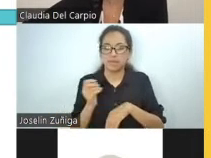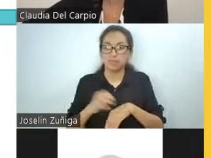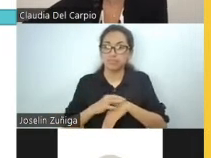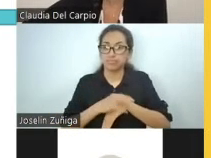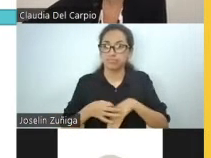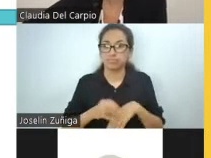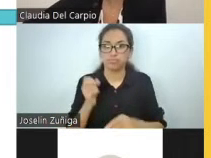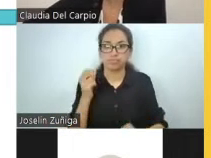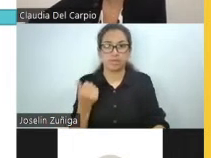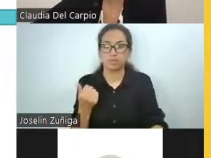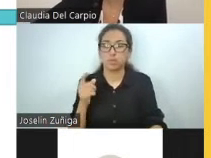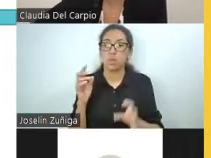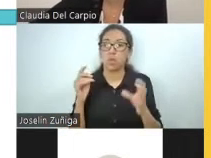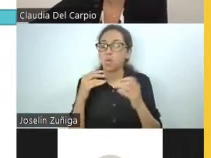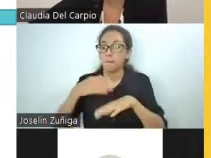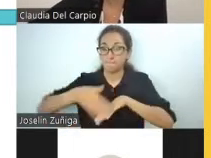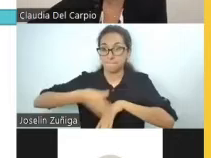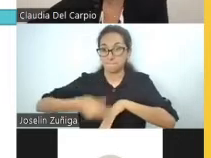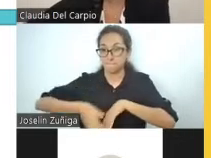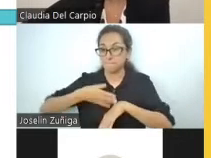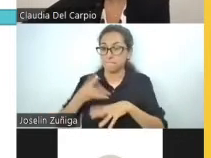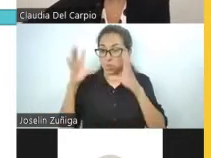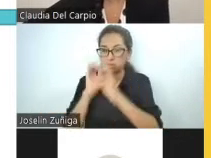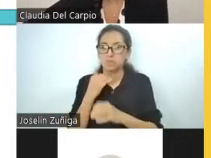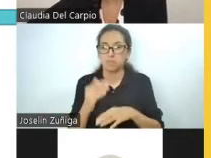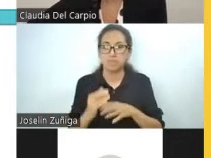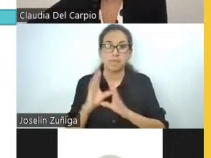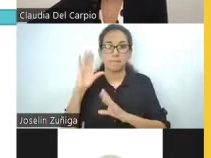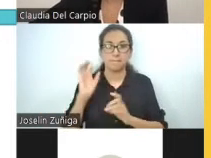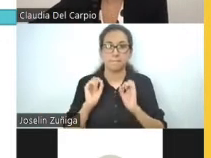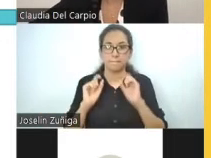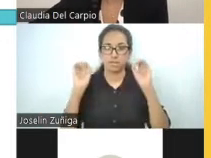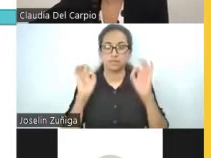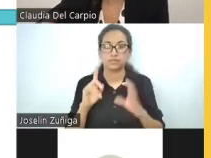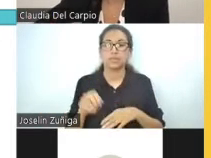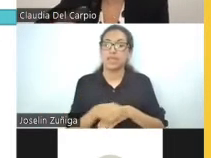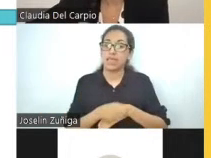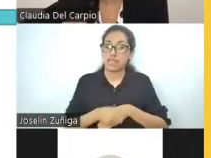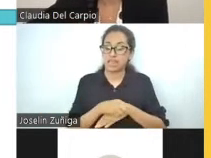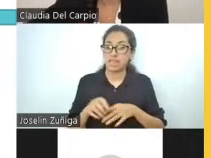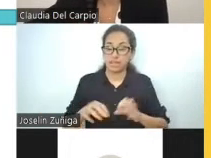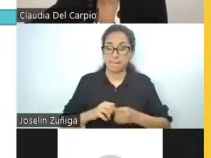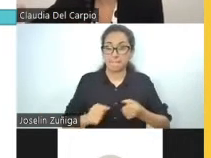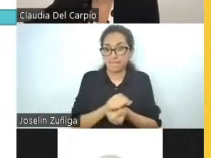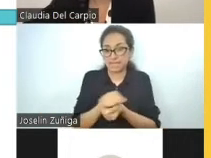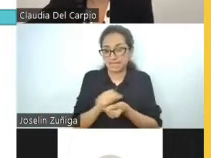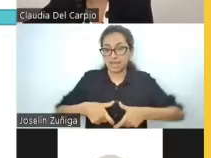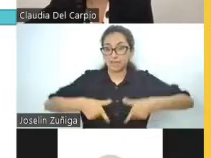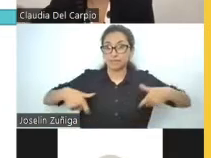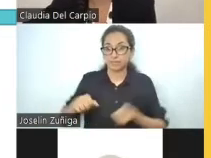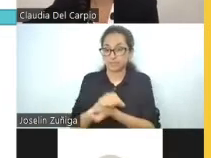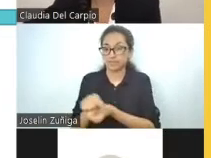¿no? Mientras más oscuro el tinte, es más irritante. Y recomiendan lavar la ropa interior antes de la primera vez que la vayas a usar, o sea,